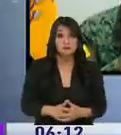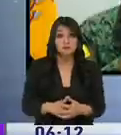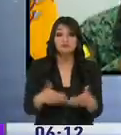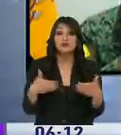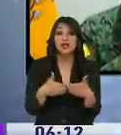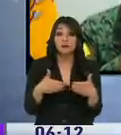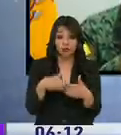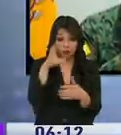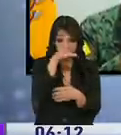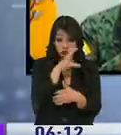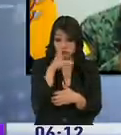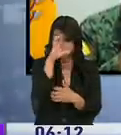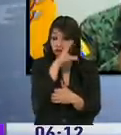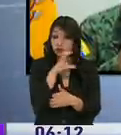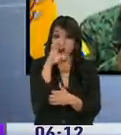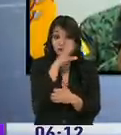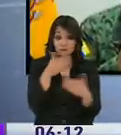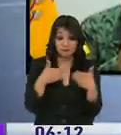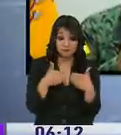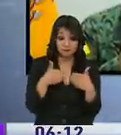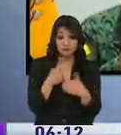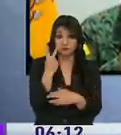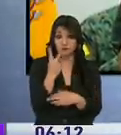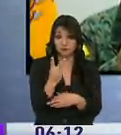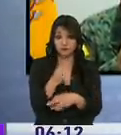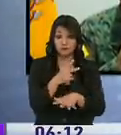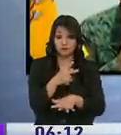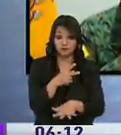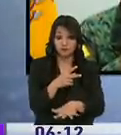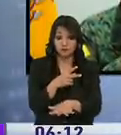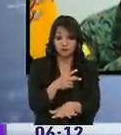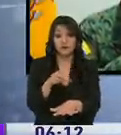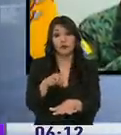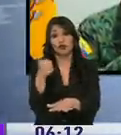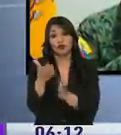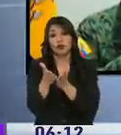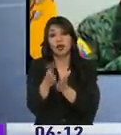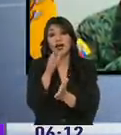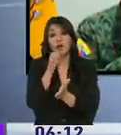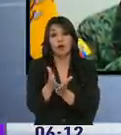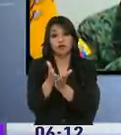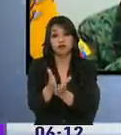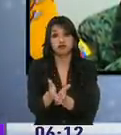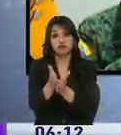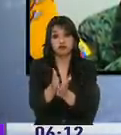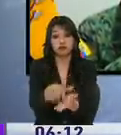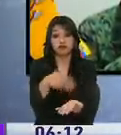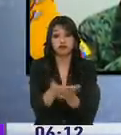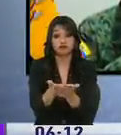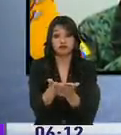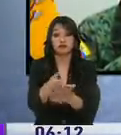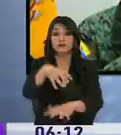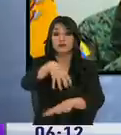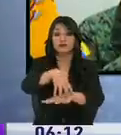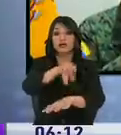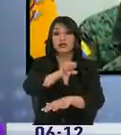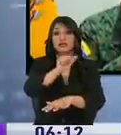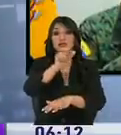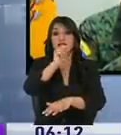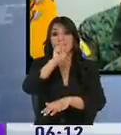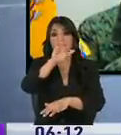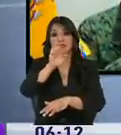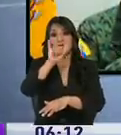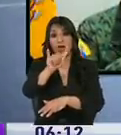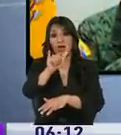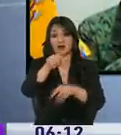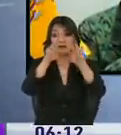rescate. 2 equipos en tierra, 1 equipo en agua. Nos dirigimos hacia la isla Santay por el puente que da a